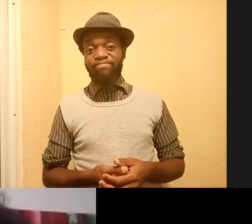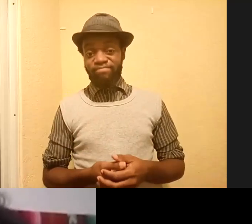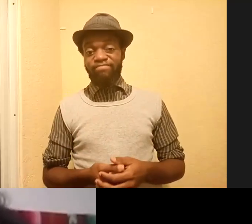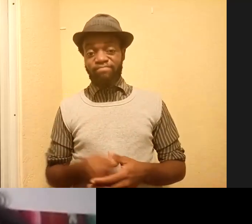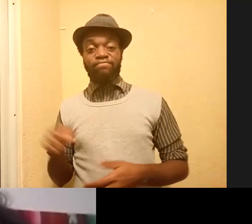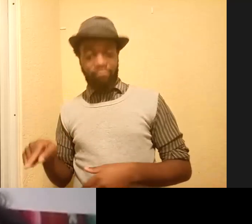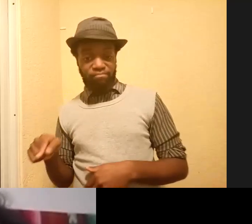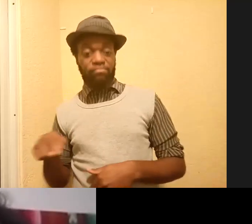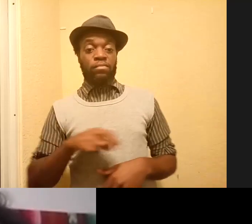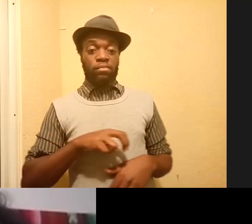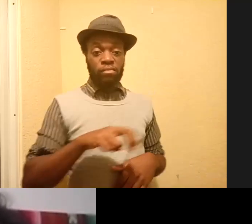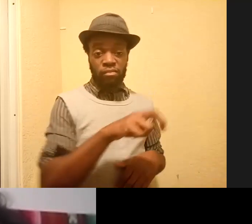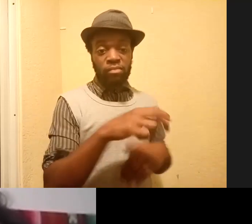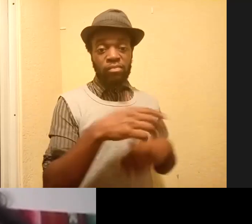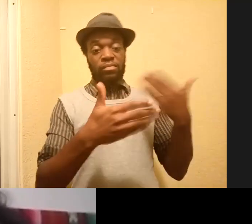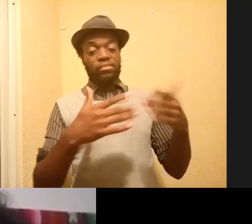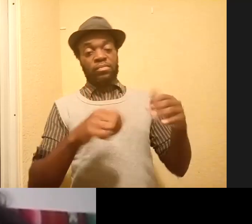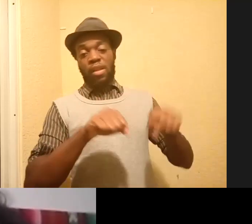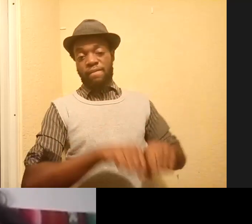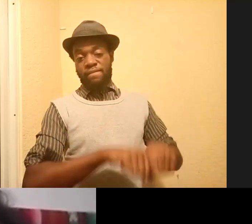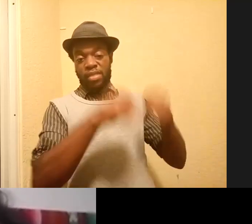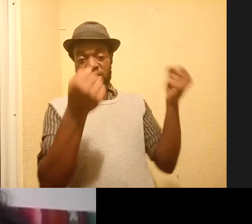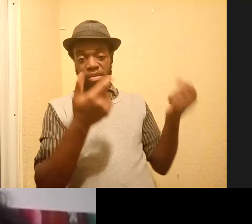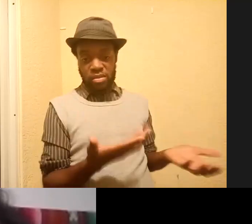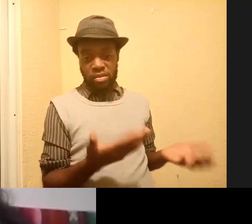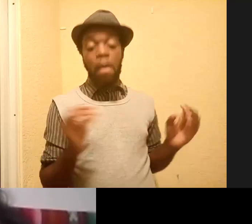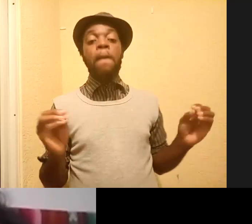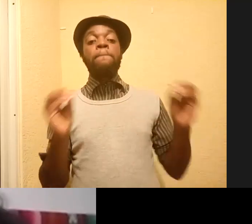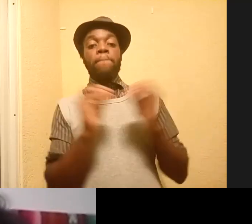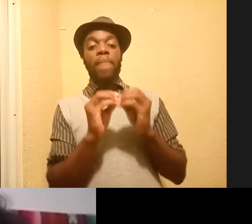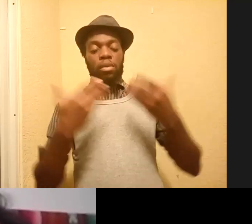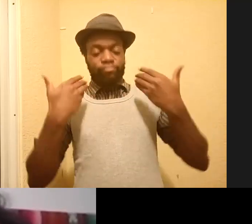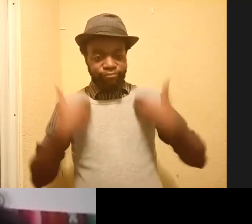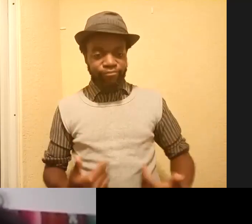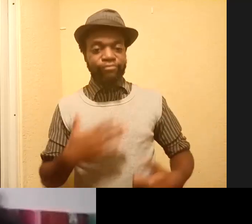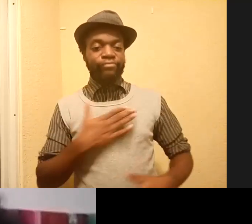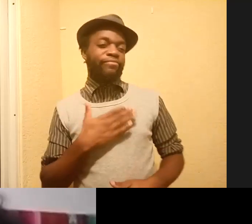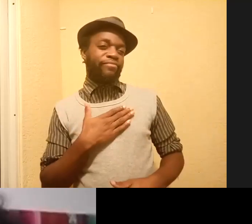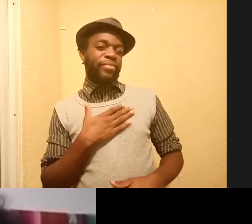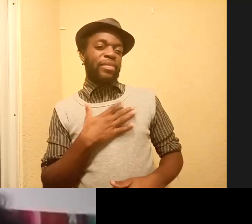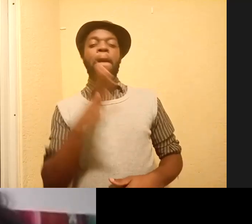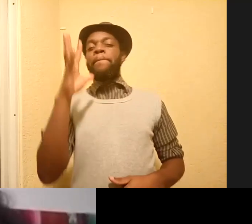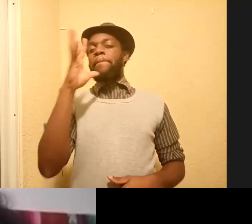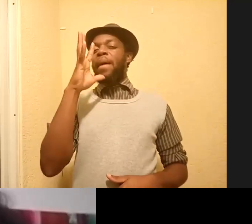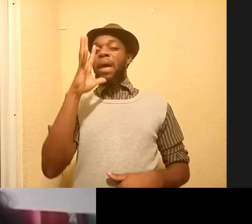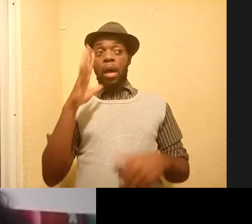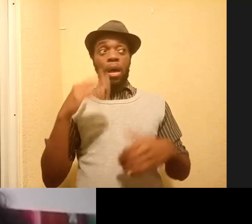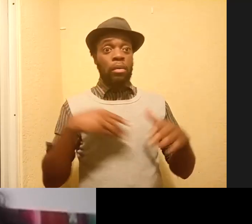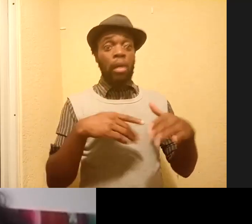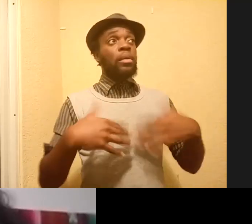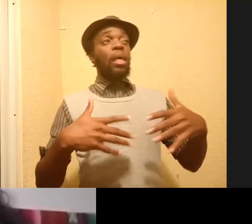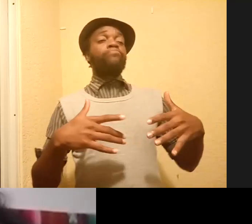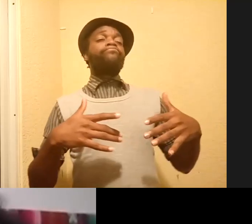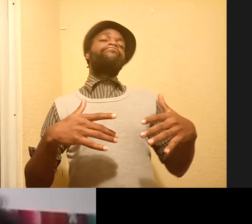pero también un aumento en la mortalidad materna, pero también en el área infantil, morbilidad